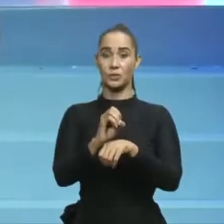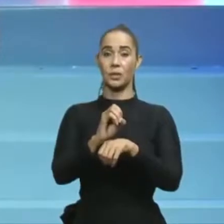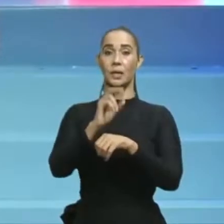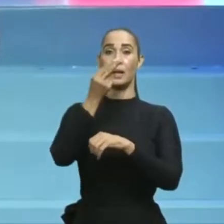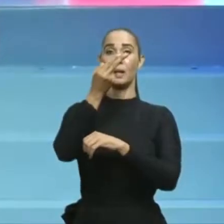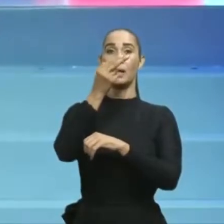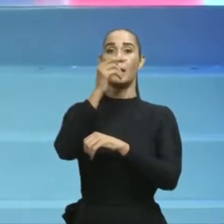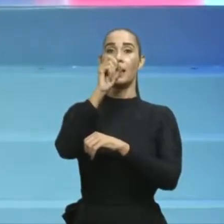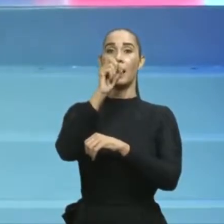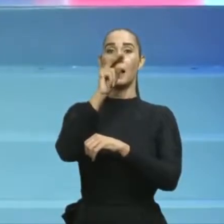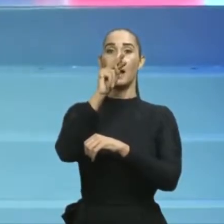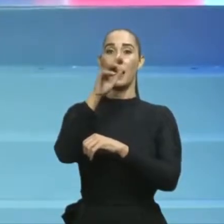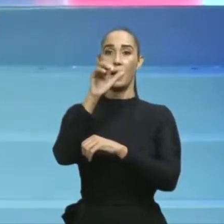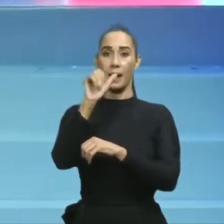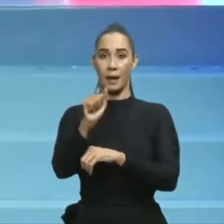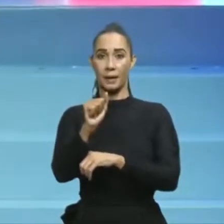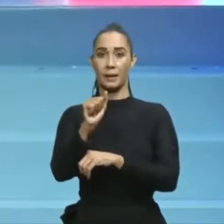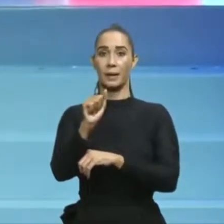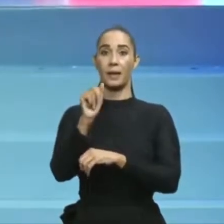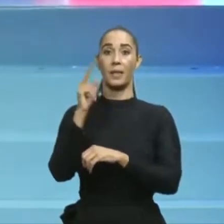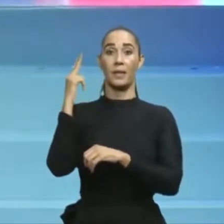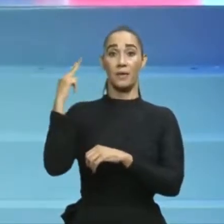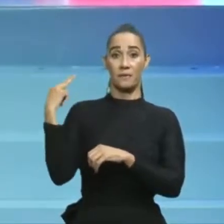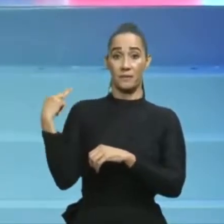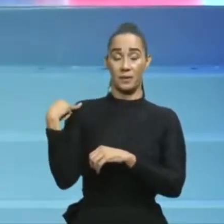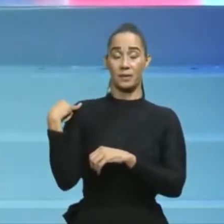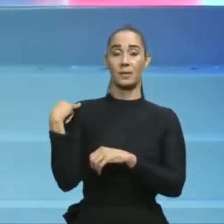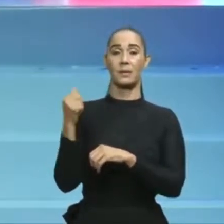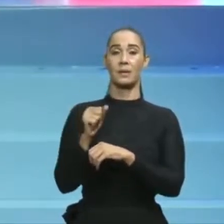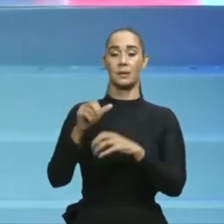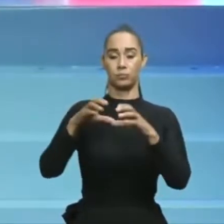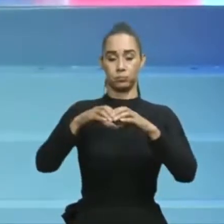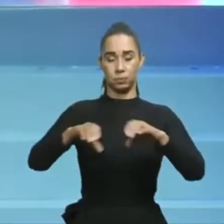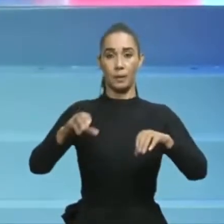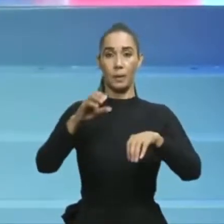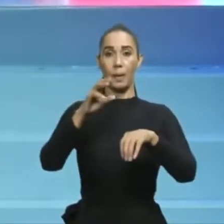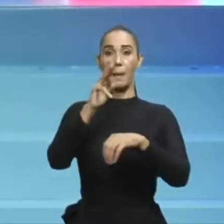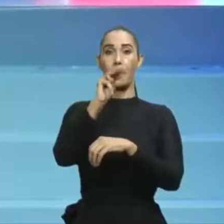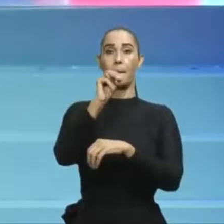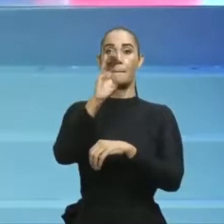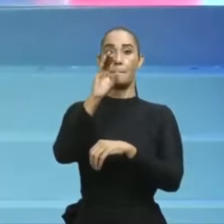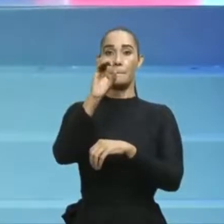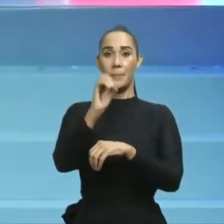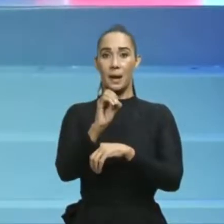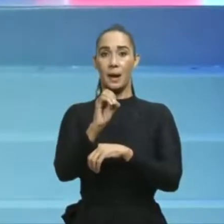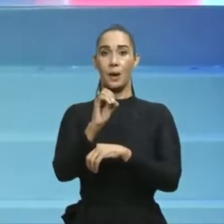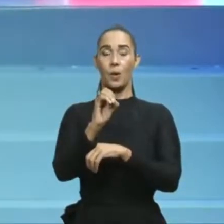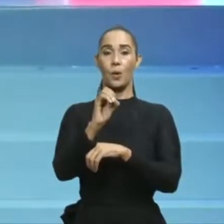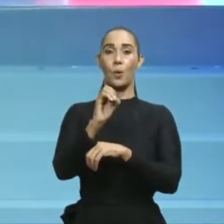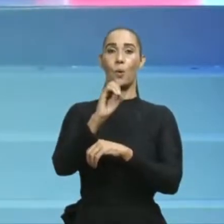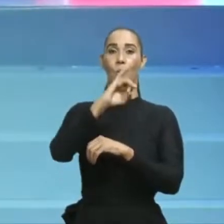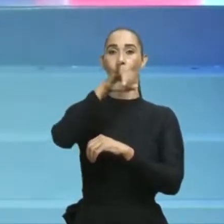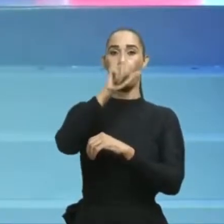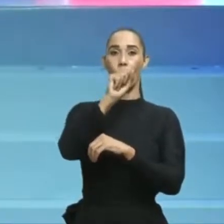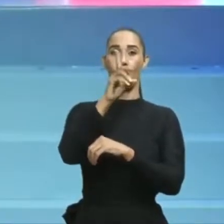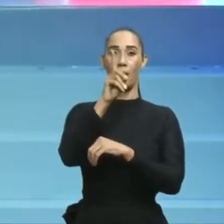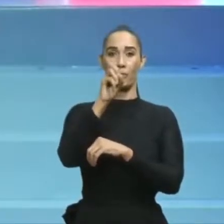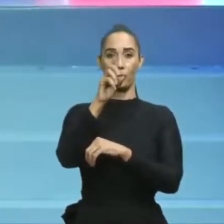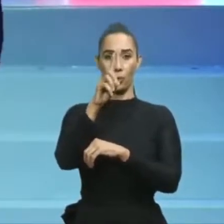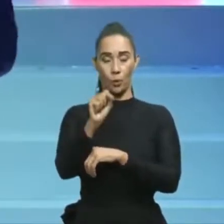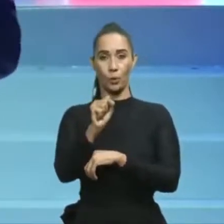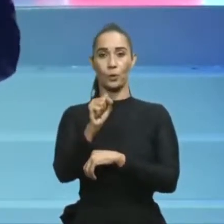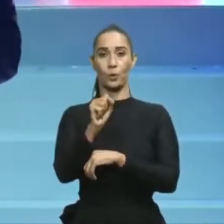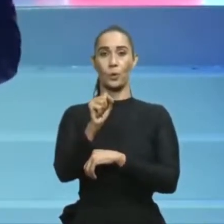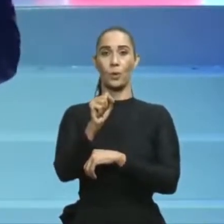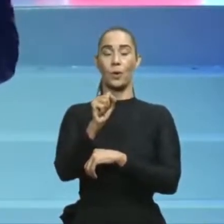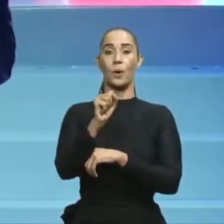altagracia entre muchos otros así como los alcantarillados de máó juan dolio guayacanes villa riva castillo pimentel y